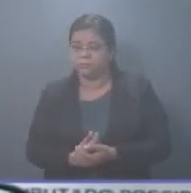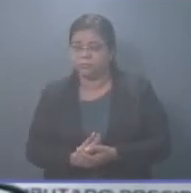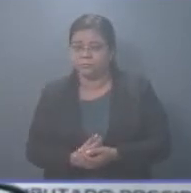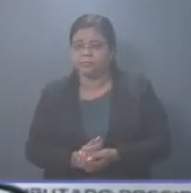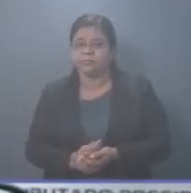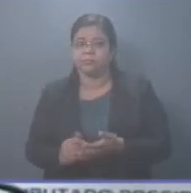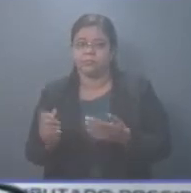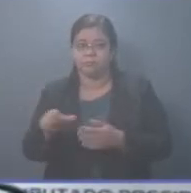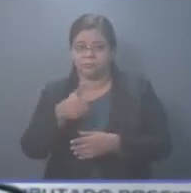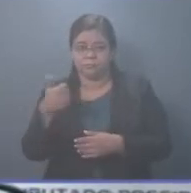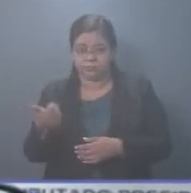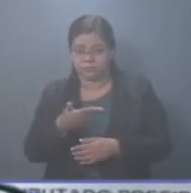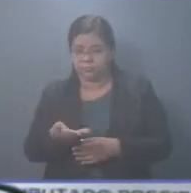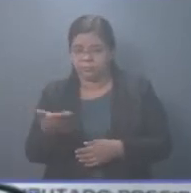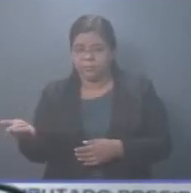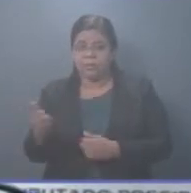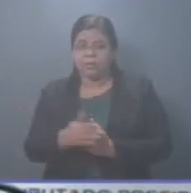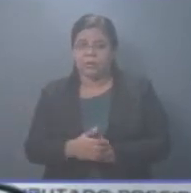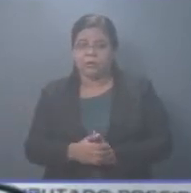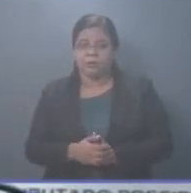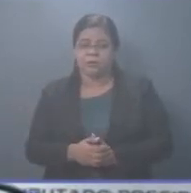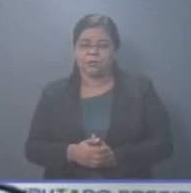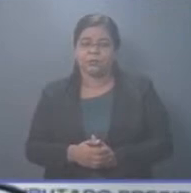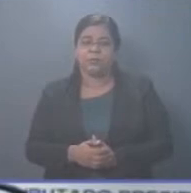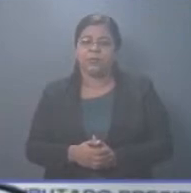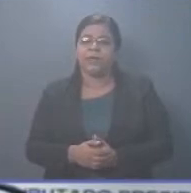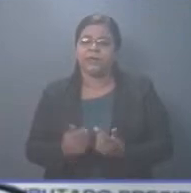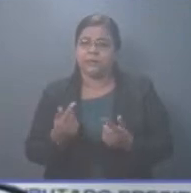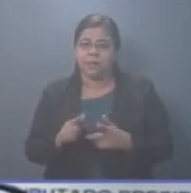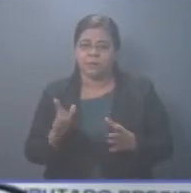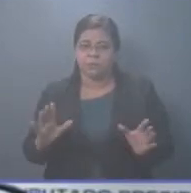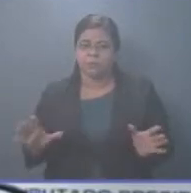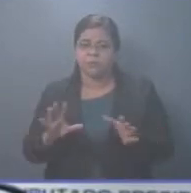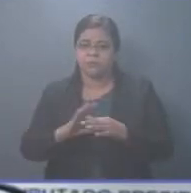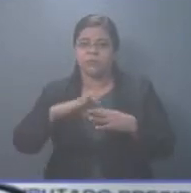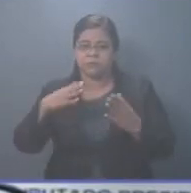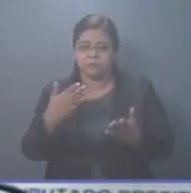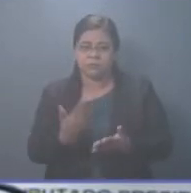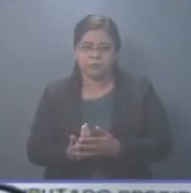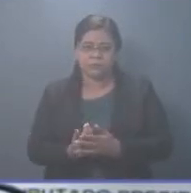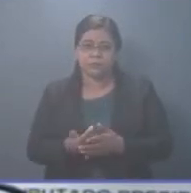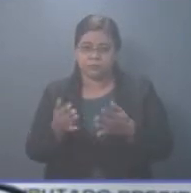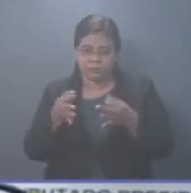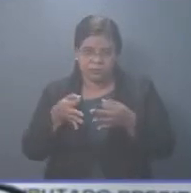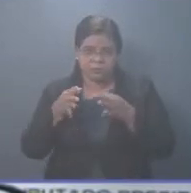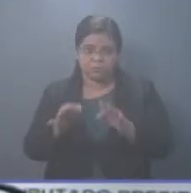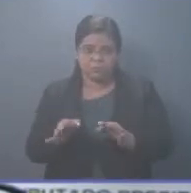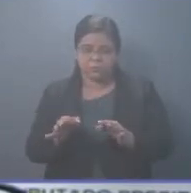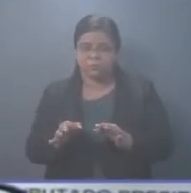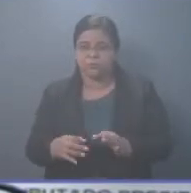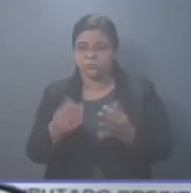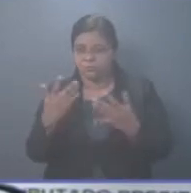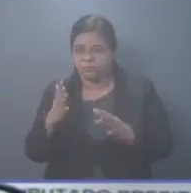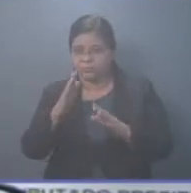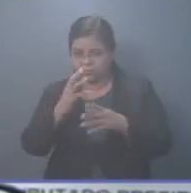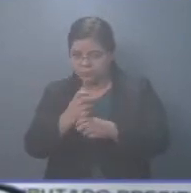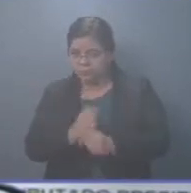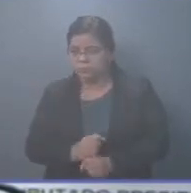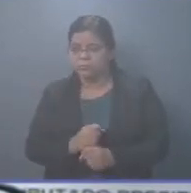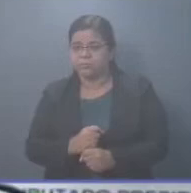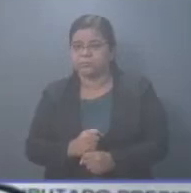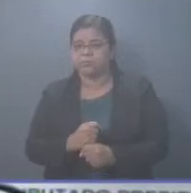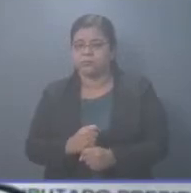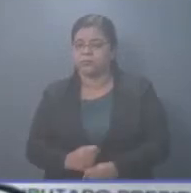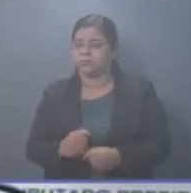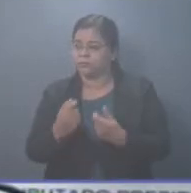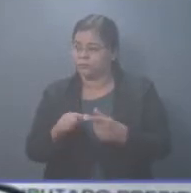Otro argumento que les quiero plantear es porque de esta forma nos aseguramos que se le dé cumplimiento,